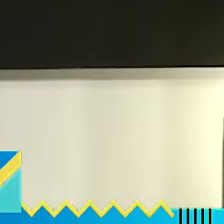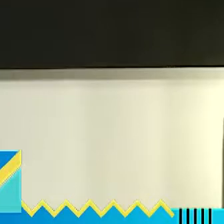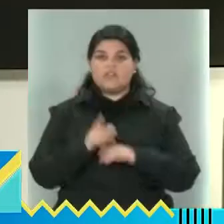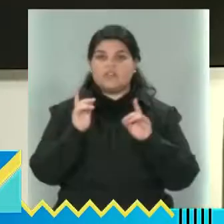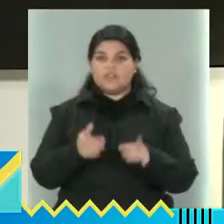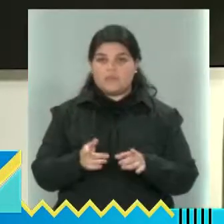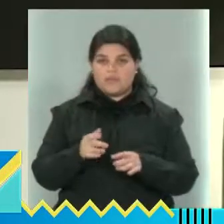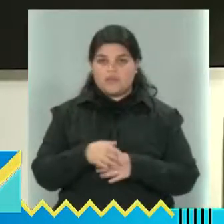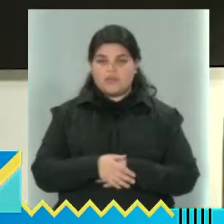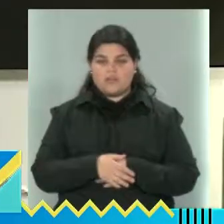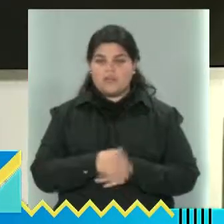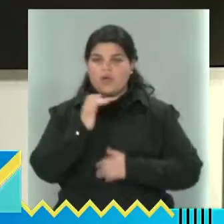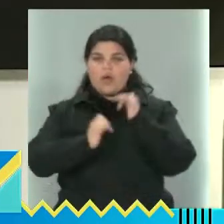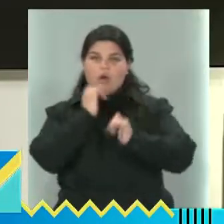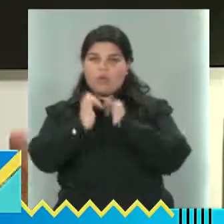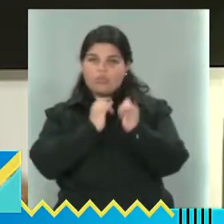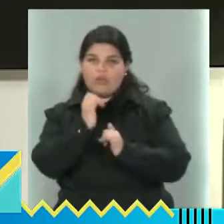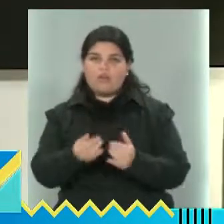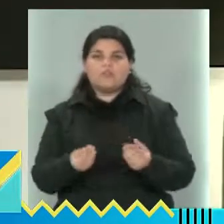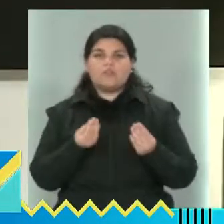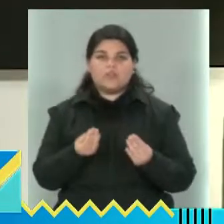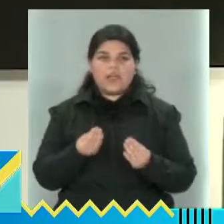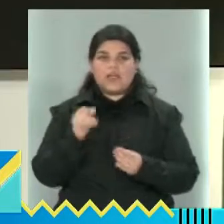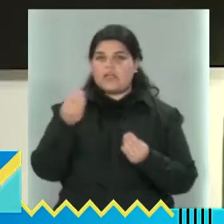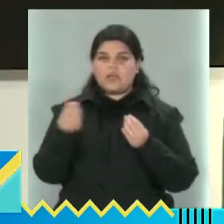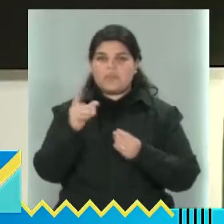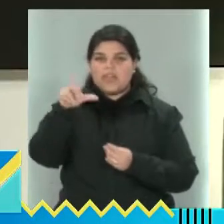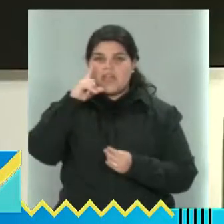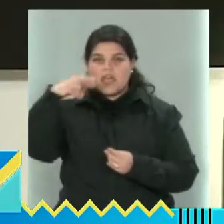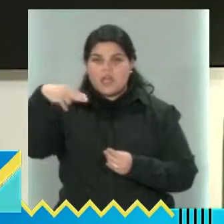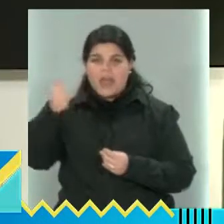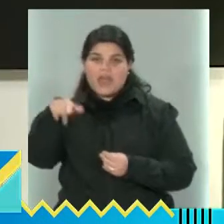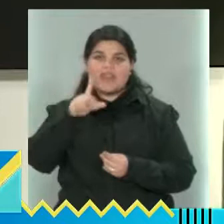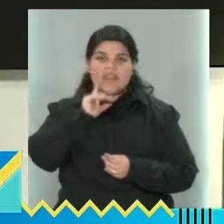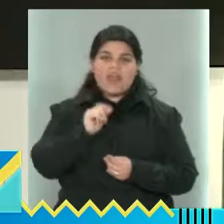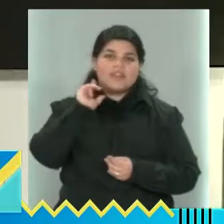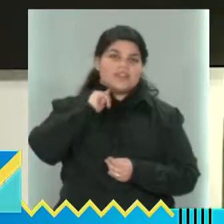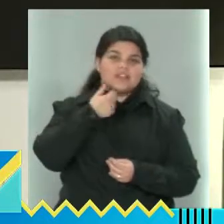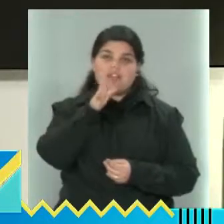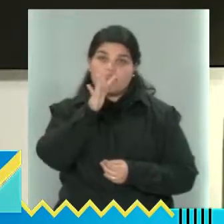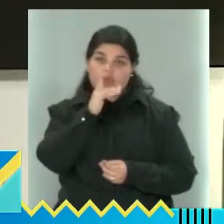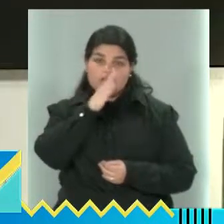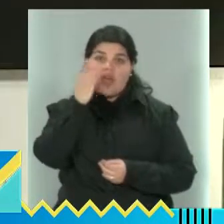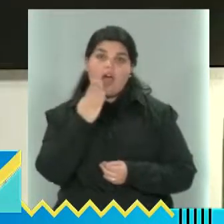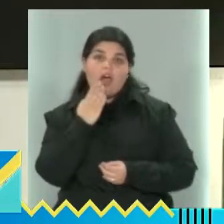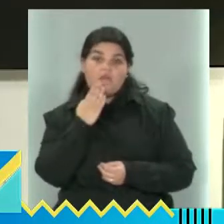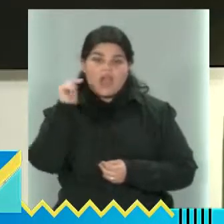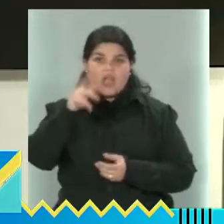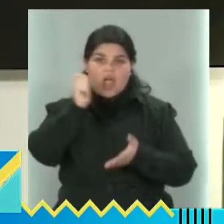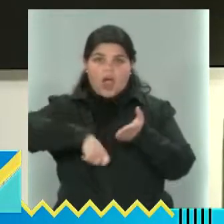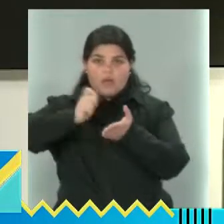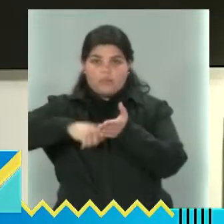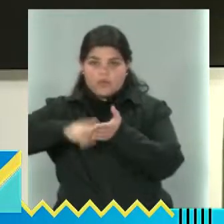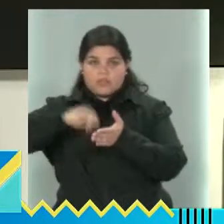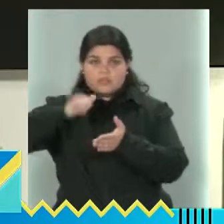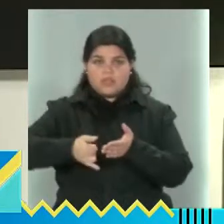dar un contexto de qué fue eso que pasó en Lima el 13 y 14 de abril, bueno, se firmó un compromiso allí con 57